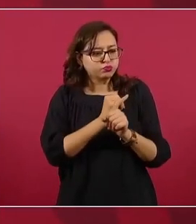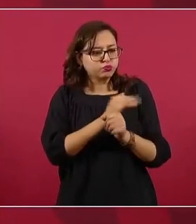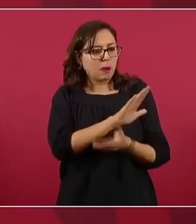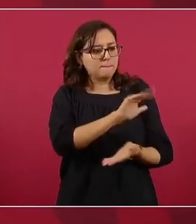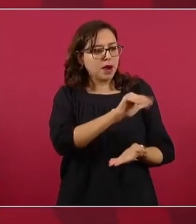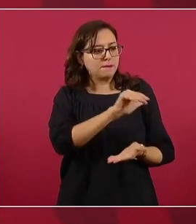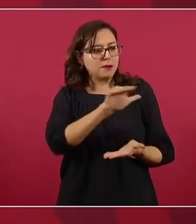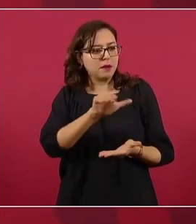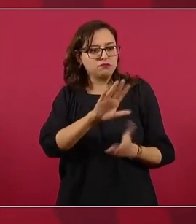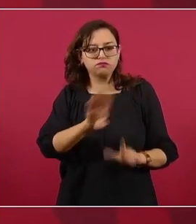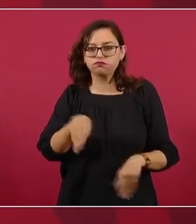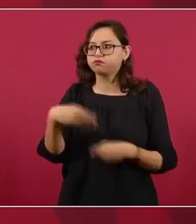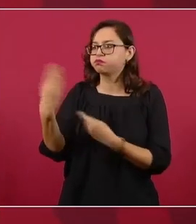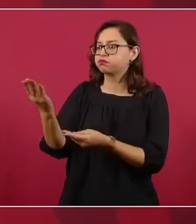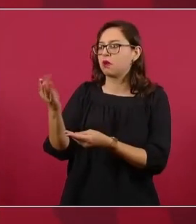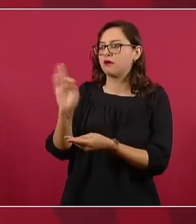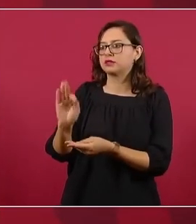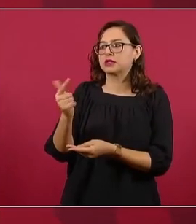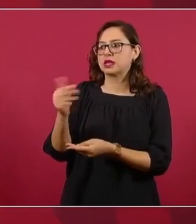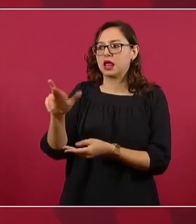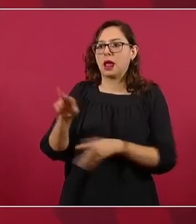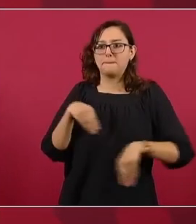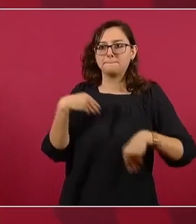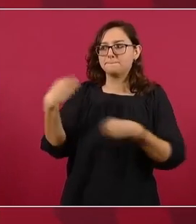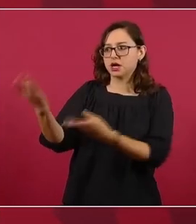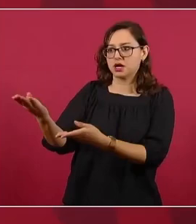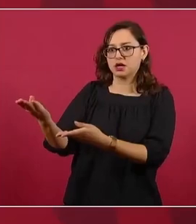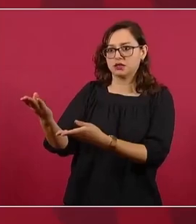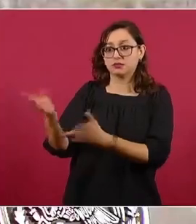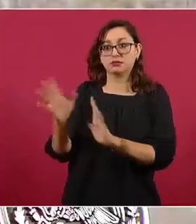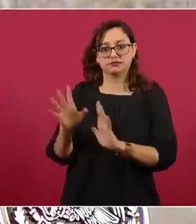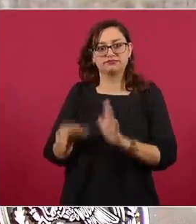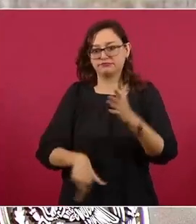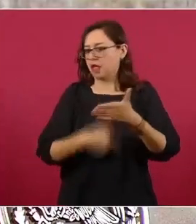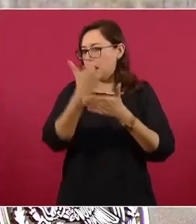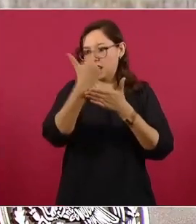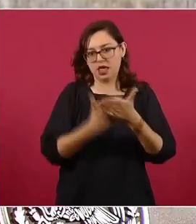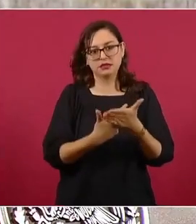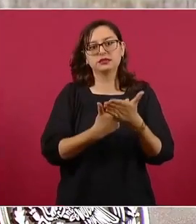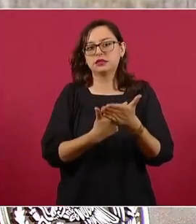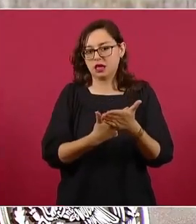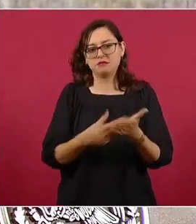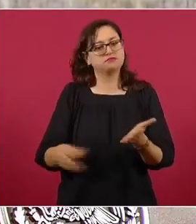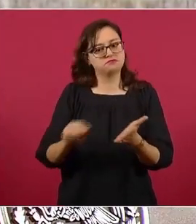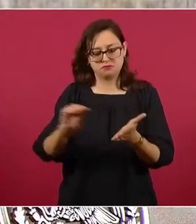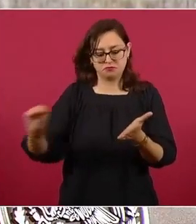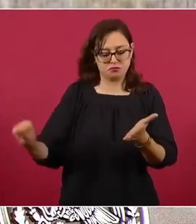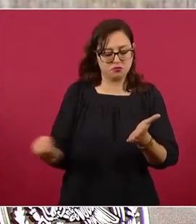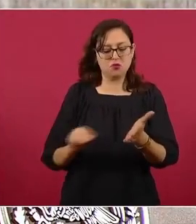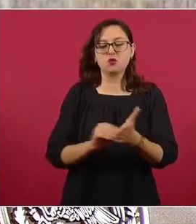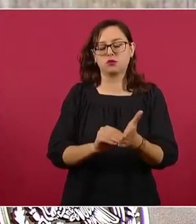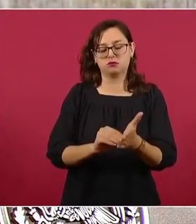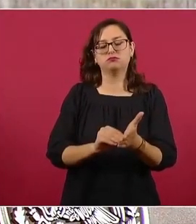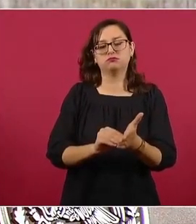también bloqueando en el momento mismo a esas personas en que pueden